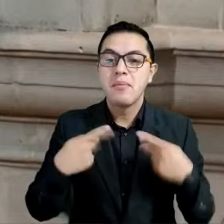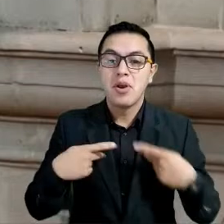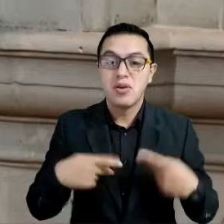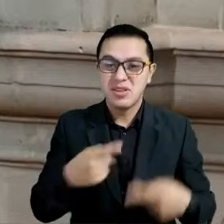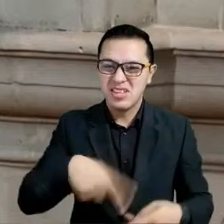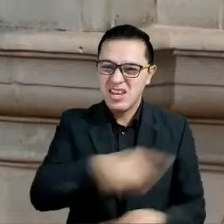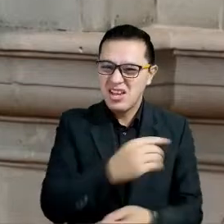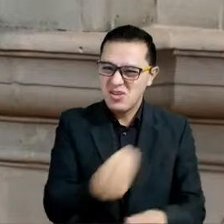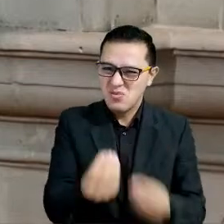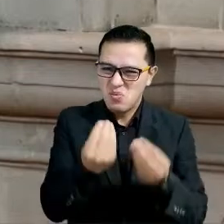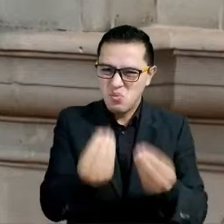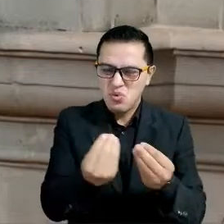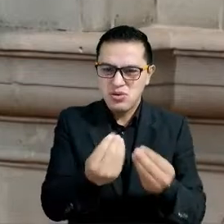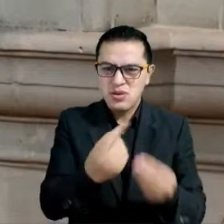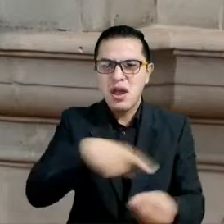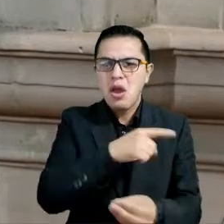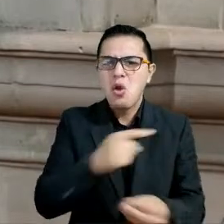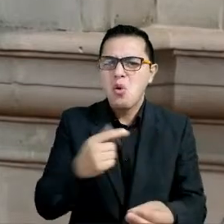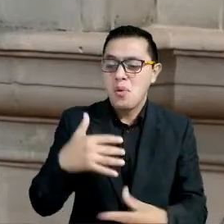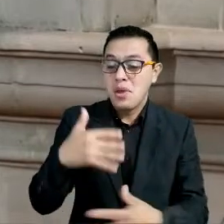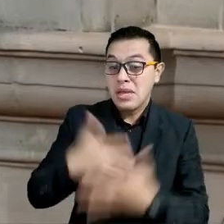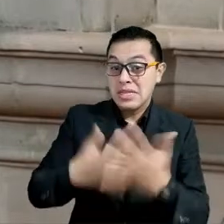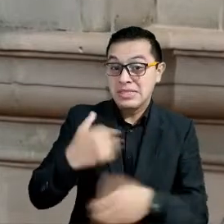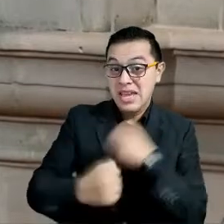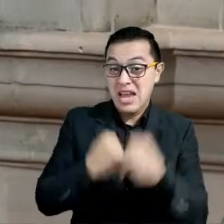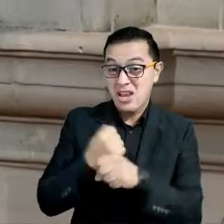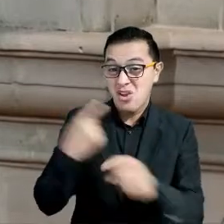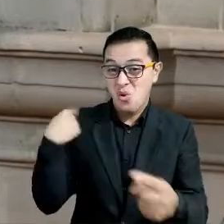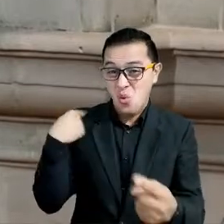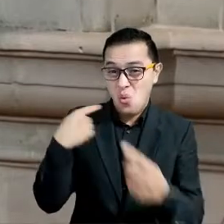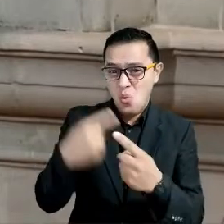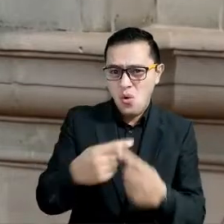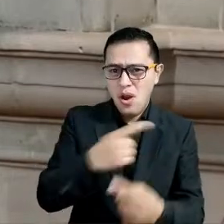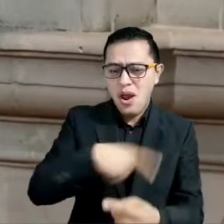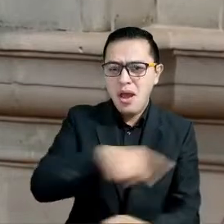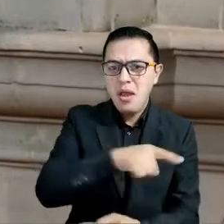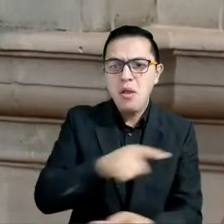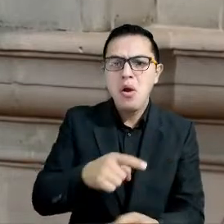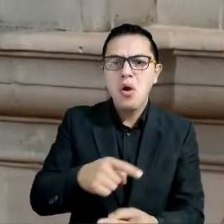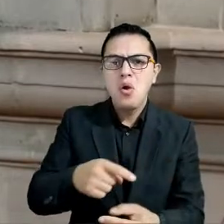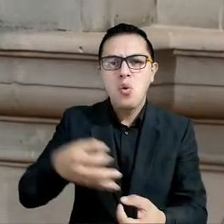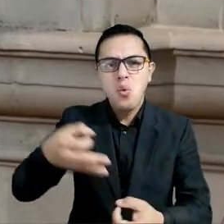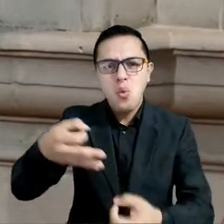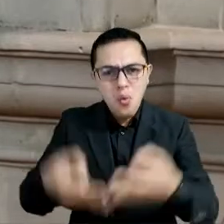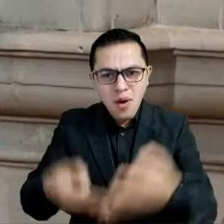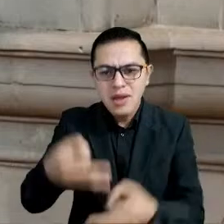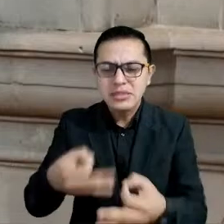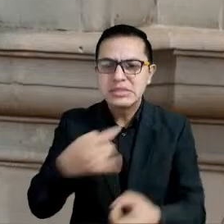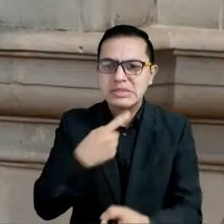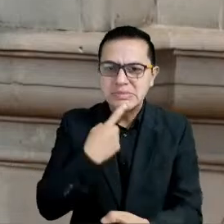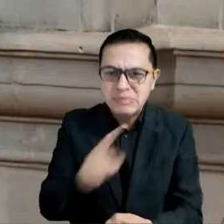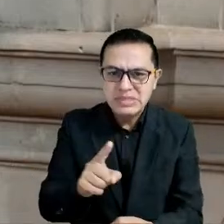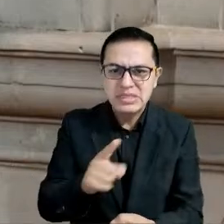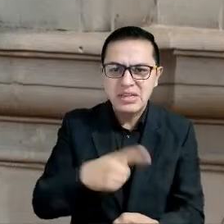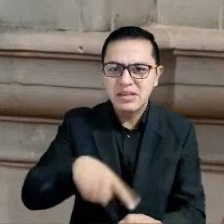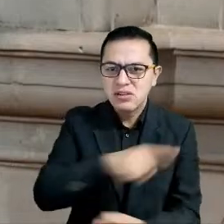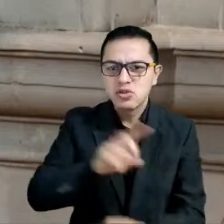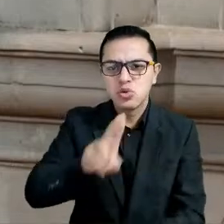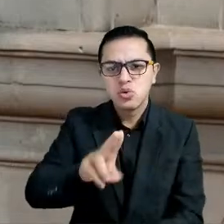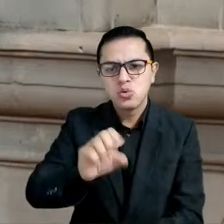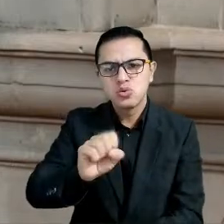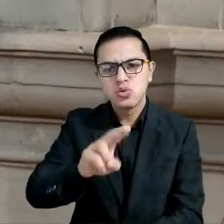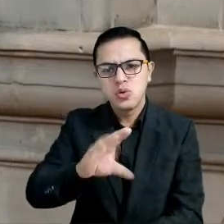juicios de usucapio desde hace 15 años, pero no han tenido los 27 mil pesos para inscribirlas en el Instituto de Función